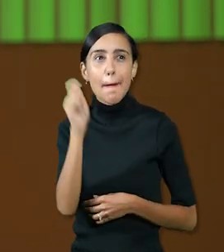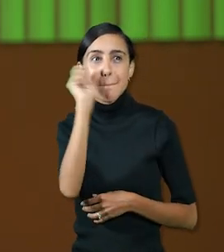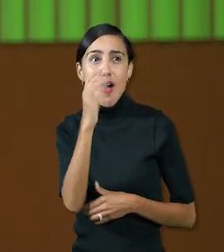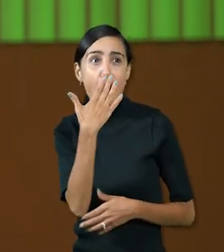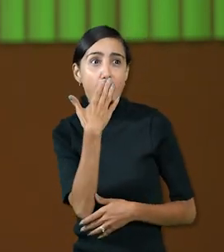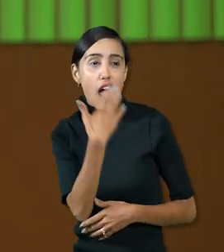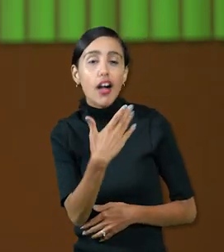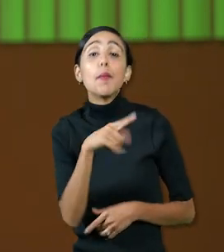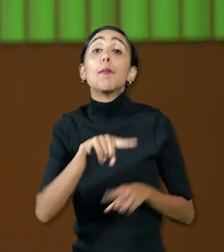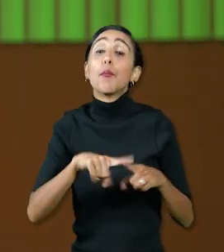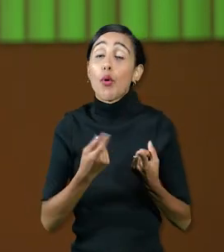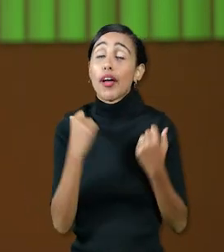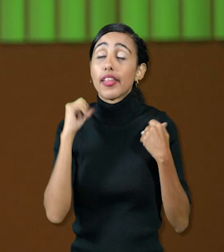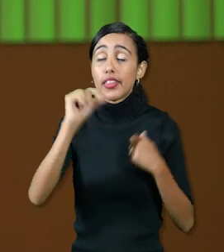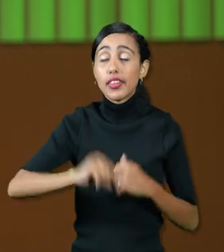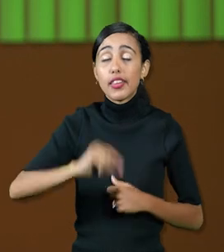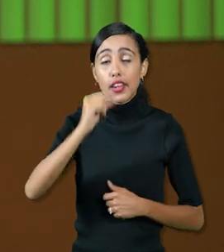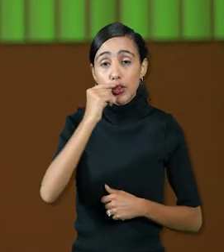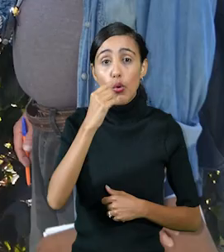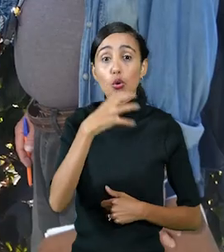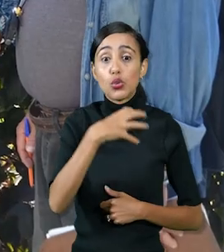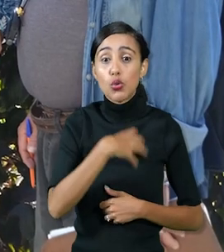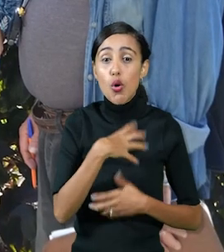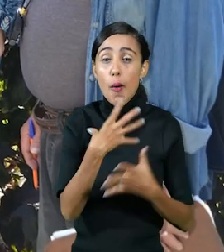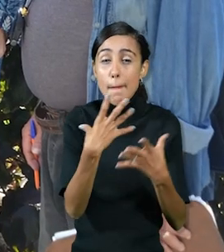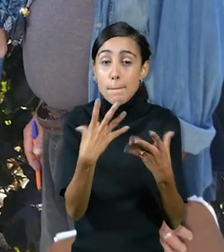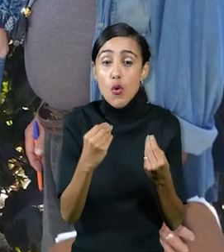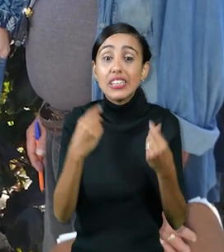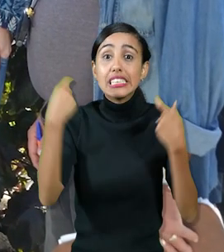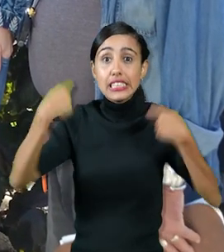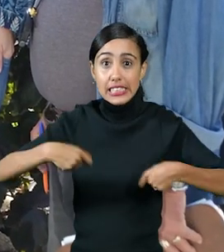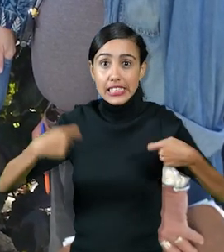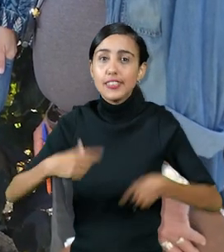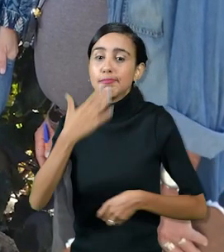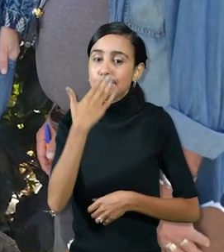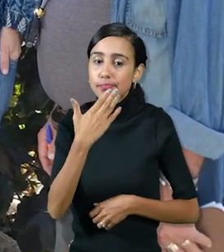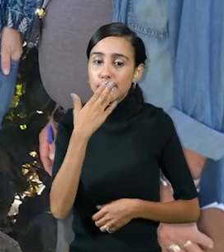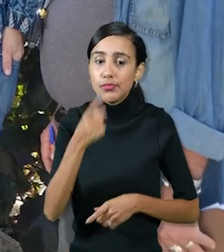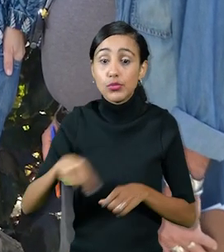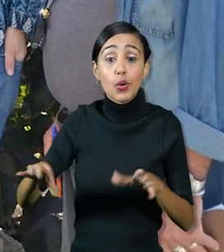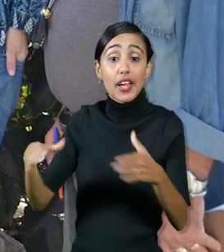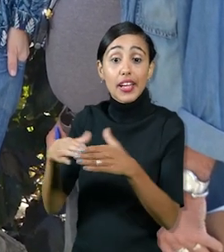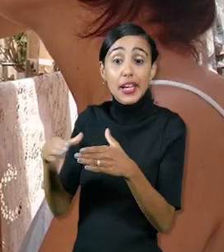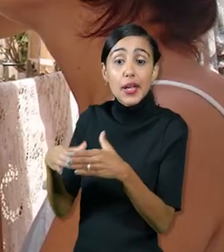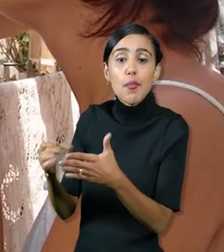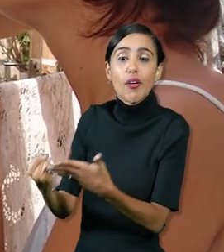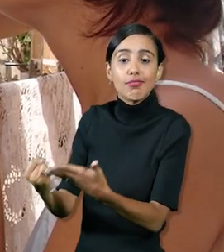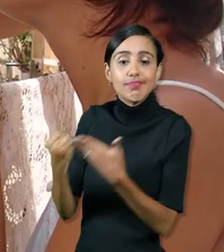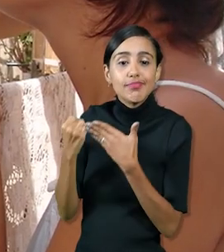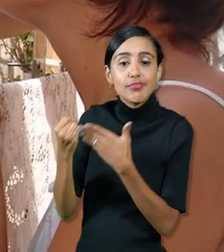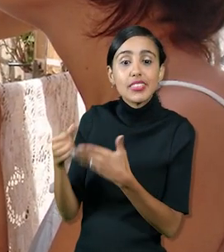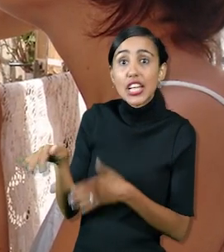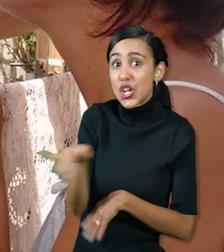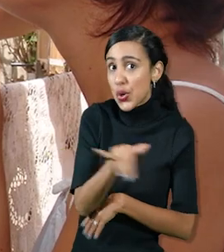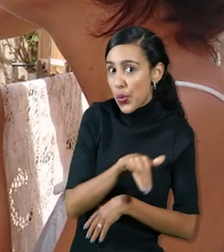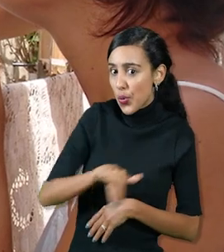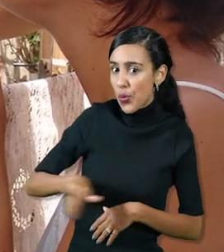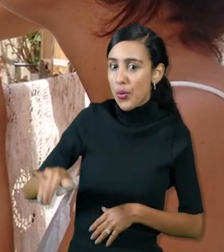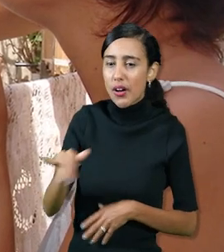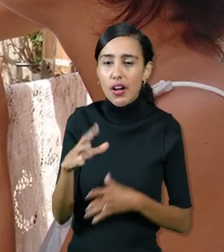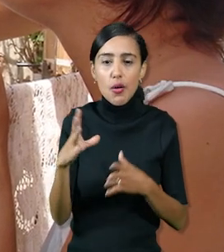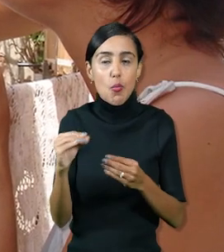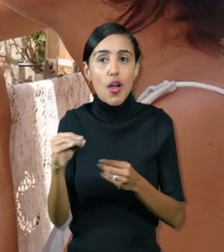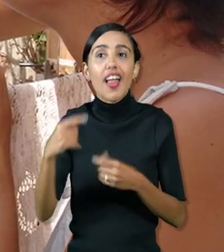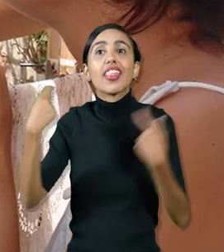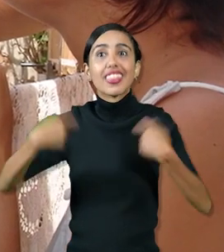que ese director tuvo una suma de buenas decisiones y su equipo y sus colaboradores a su vez tuvieron una suma de